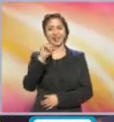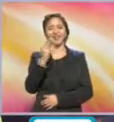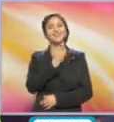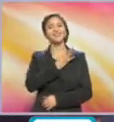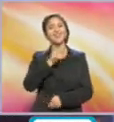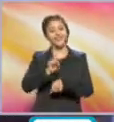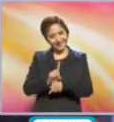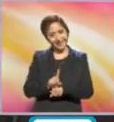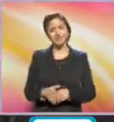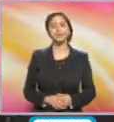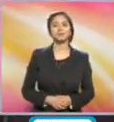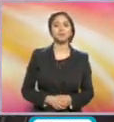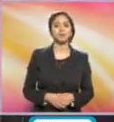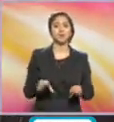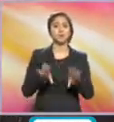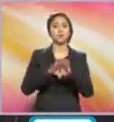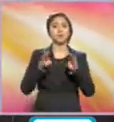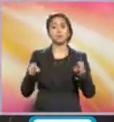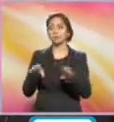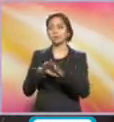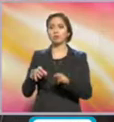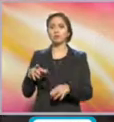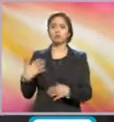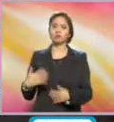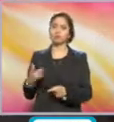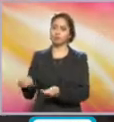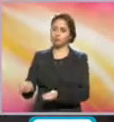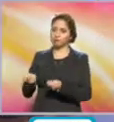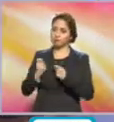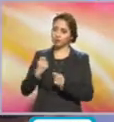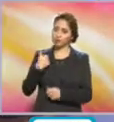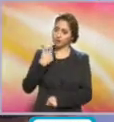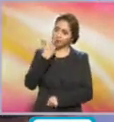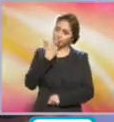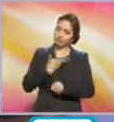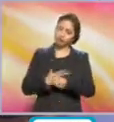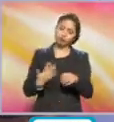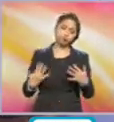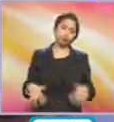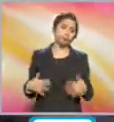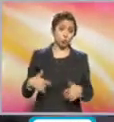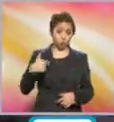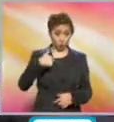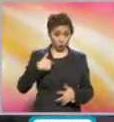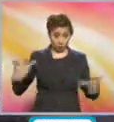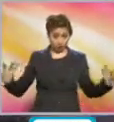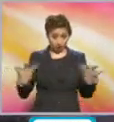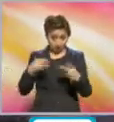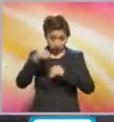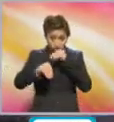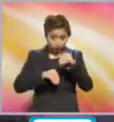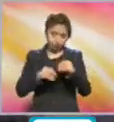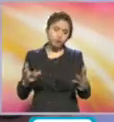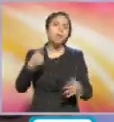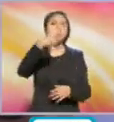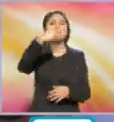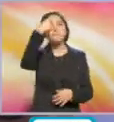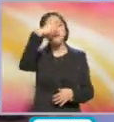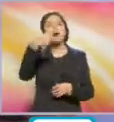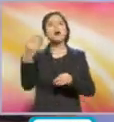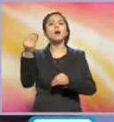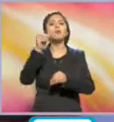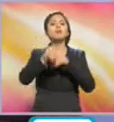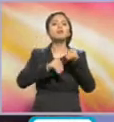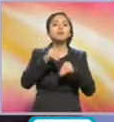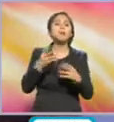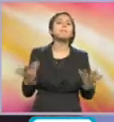estás, Carlos? Qué gran responsabilidad. Ay, Oye, pues bueno. Sí, Yo no las hice, yo ¿Para no qué las se mete usted escribí. en esos lares? A ver. Yo solo les voy a